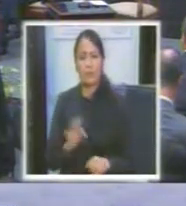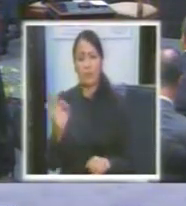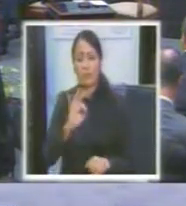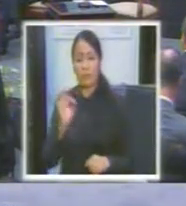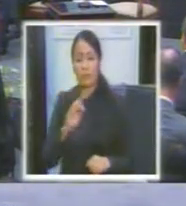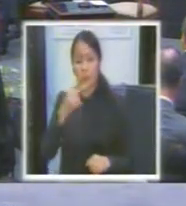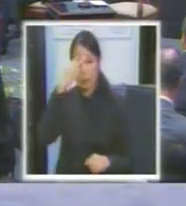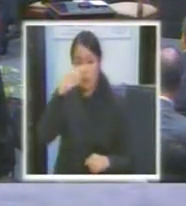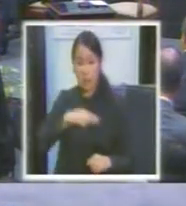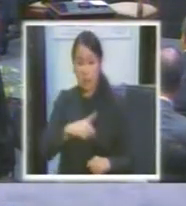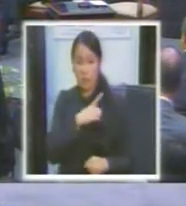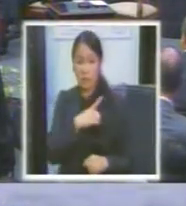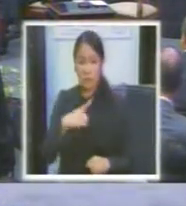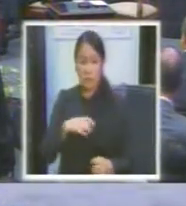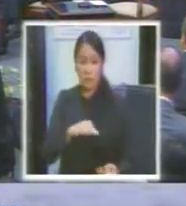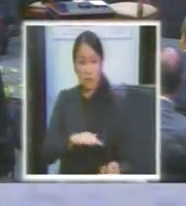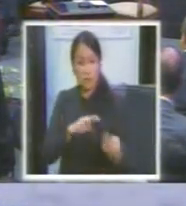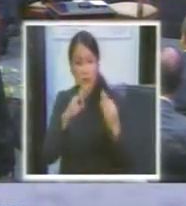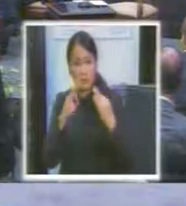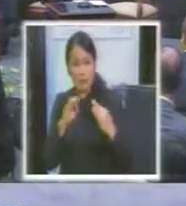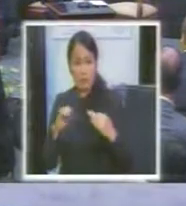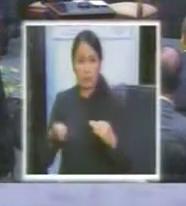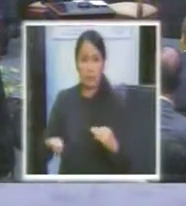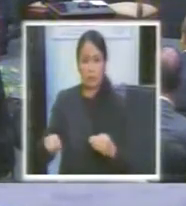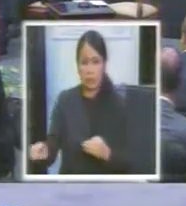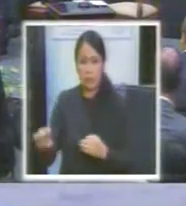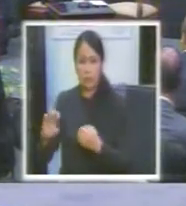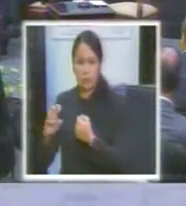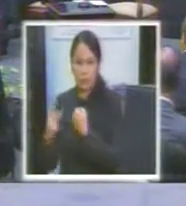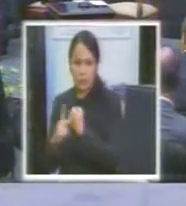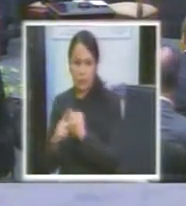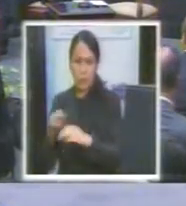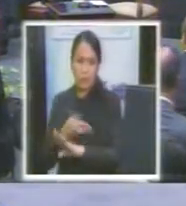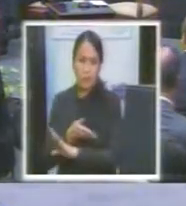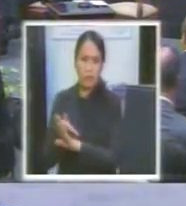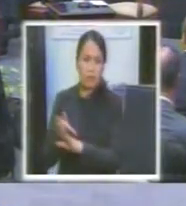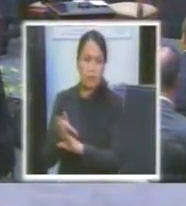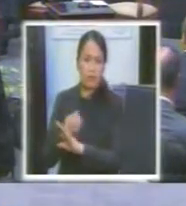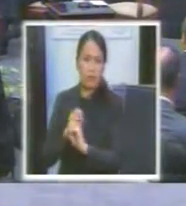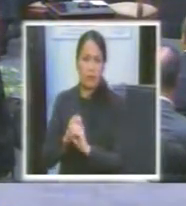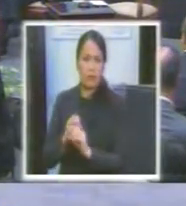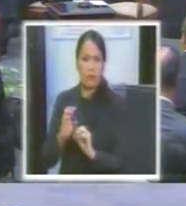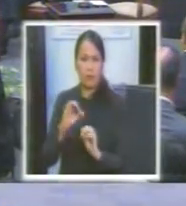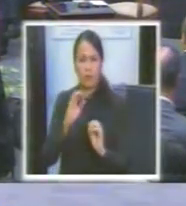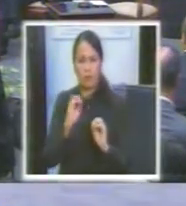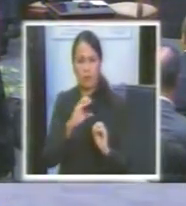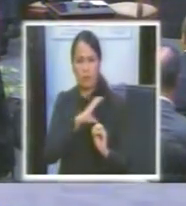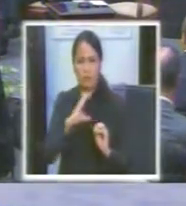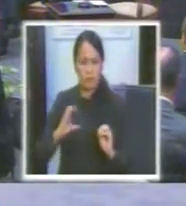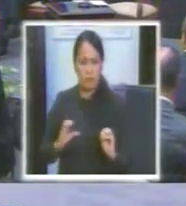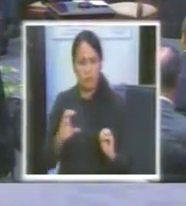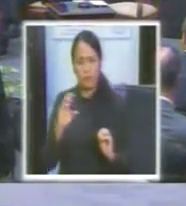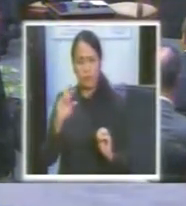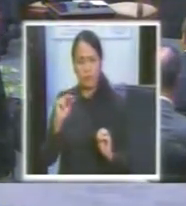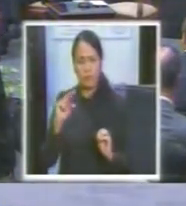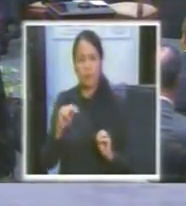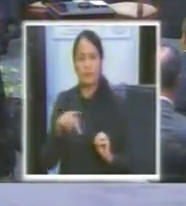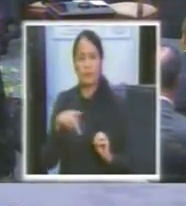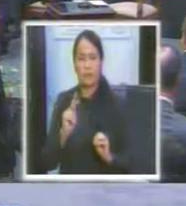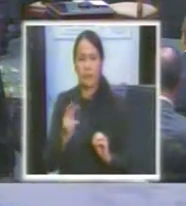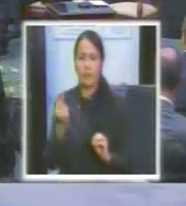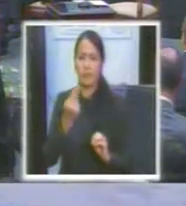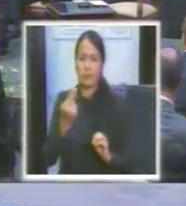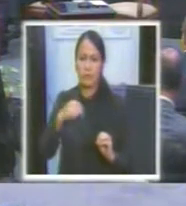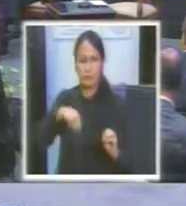que México deba confrontar los intereses de la Unión Europea o de China con los Estados Unidos, sino tan solo intentar proteger